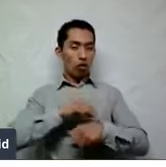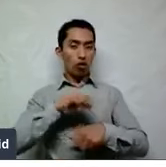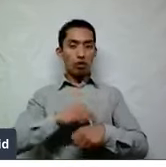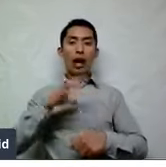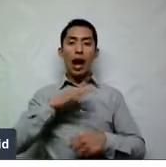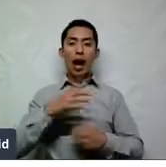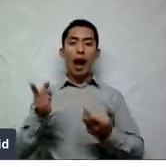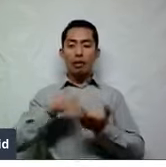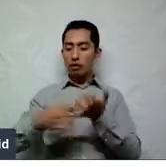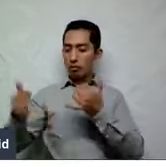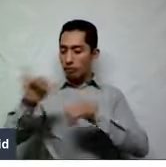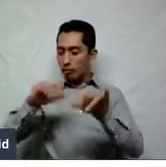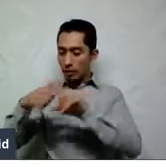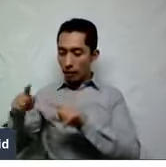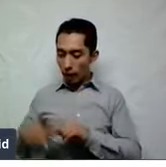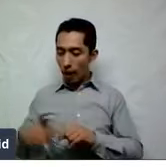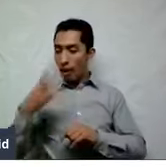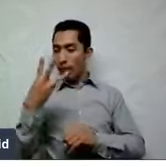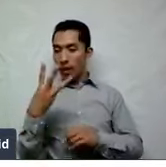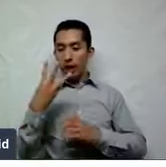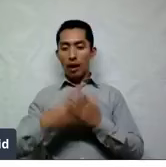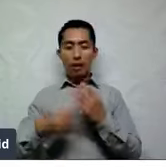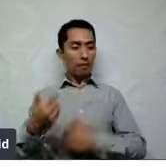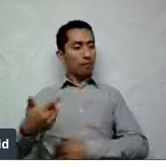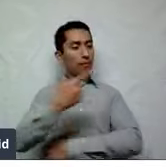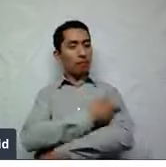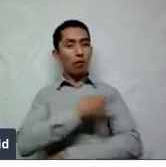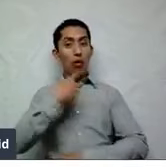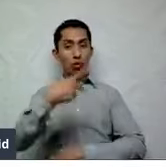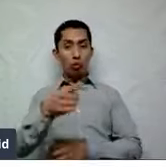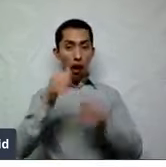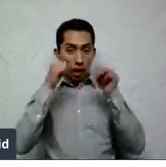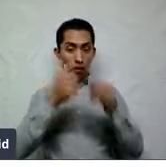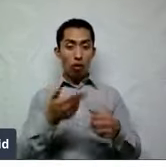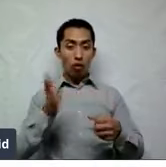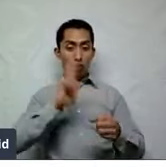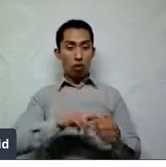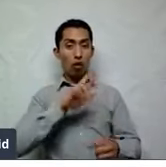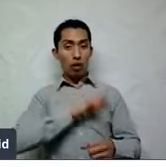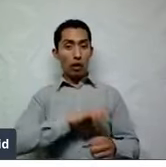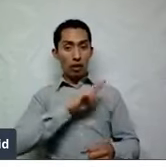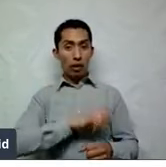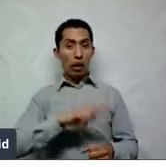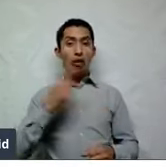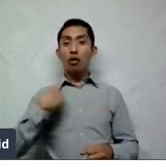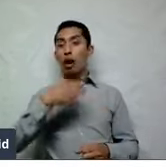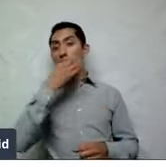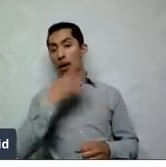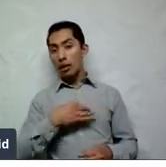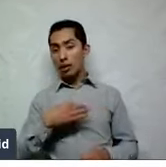ponérsela. Si ustedes tienen atención privada, lo que nosotros nos han informado es que va a